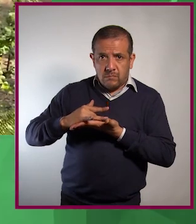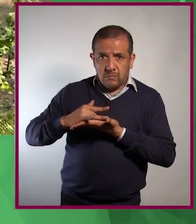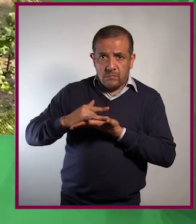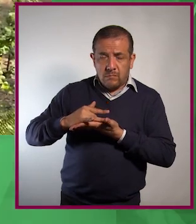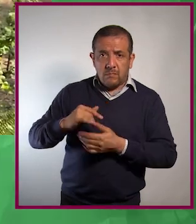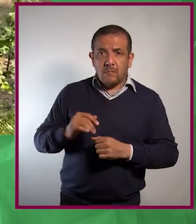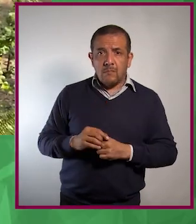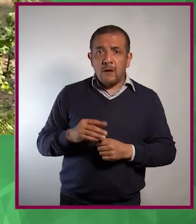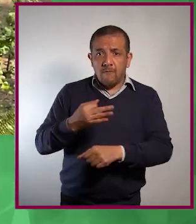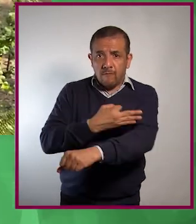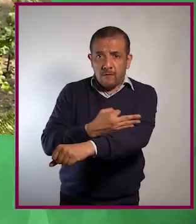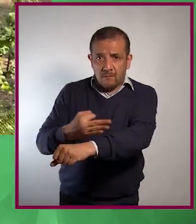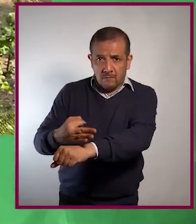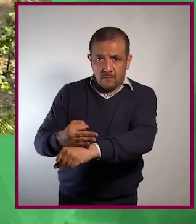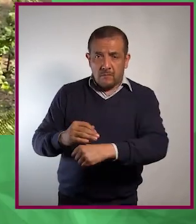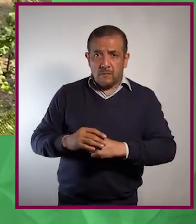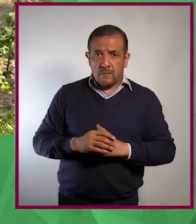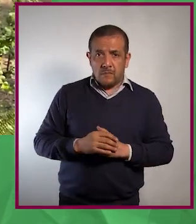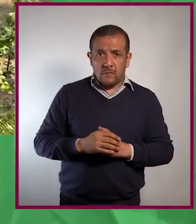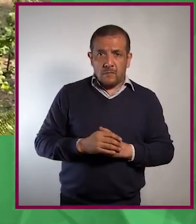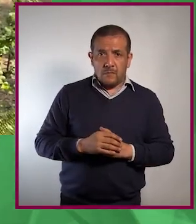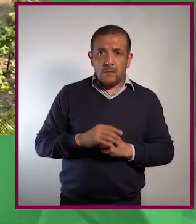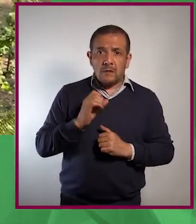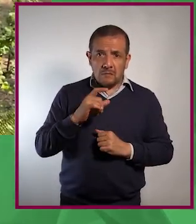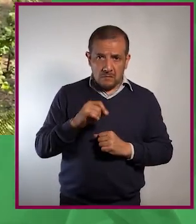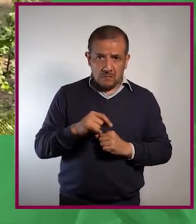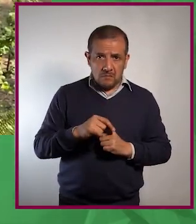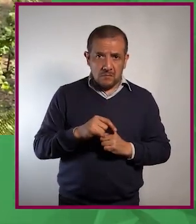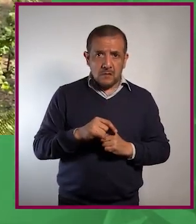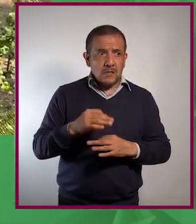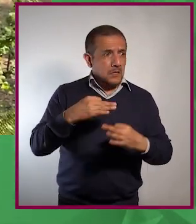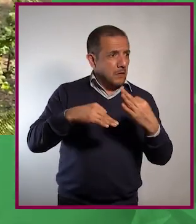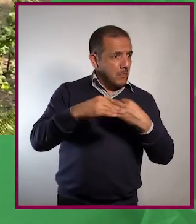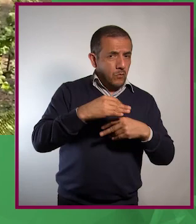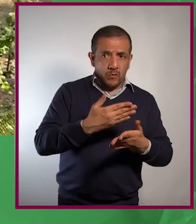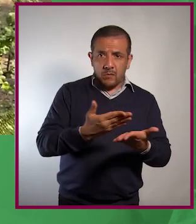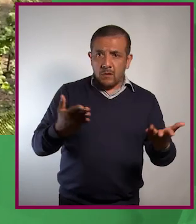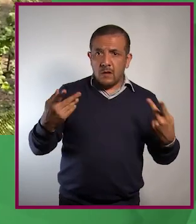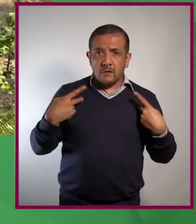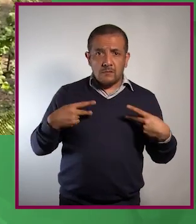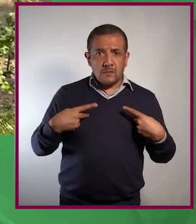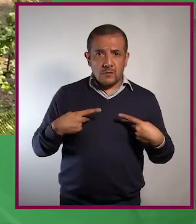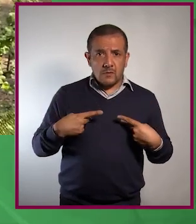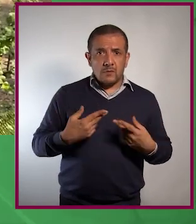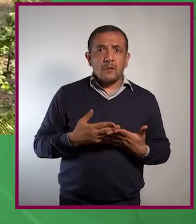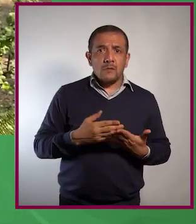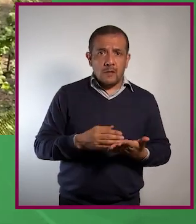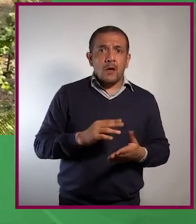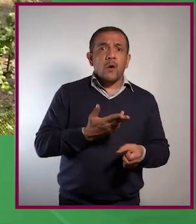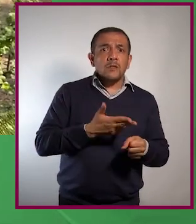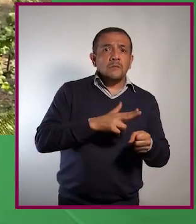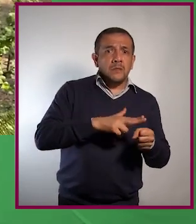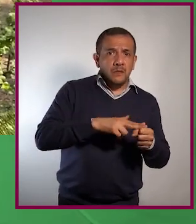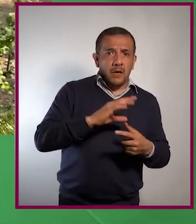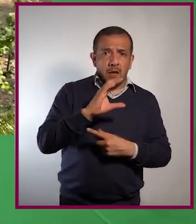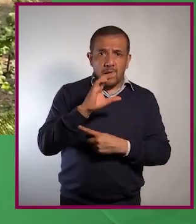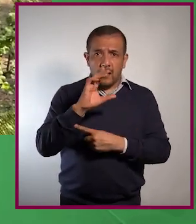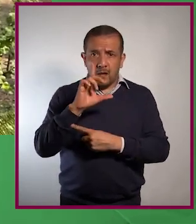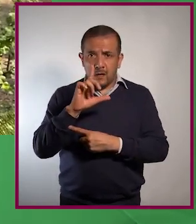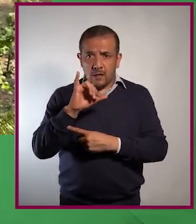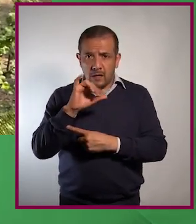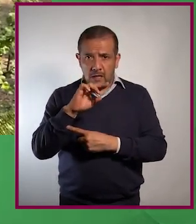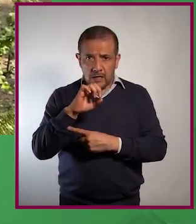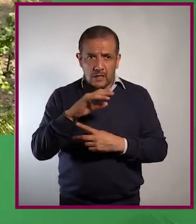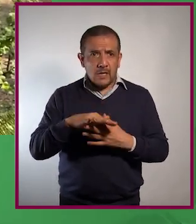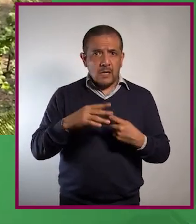incondicional de la familia y de todos los de la clínica, la